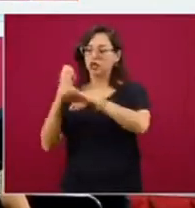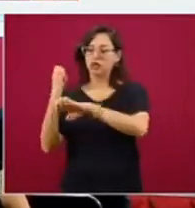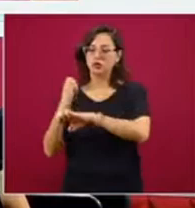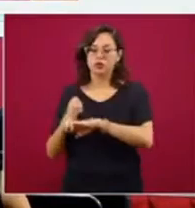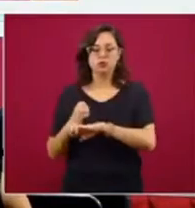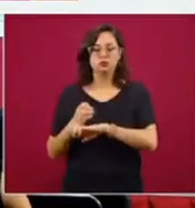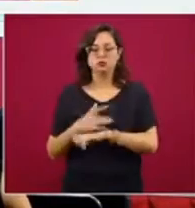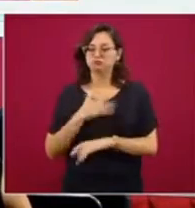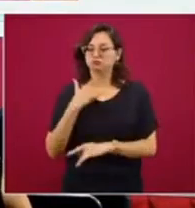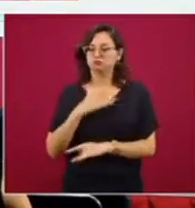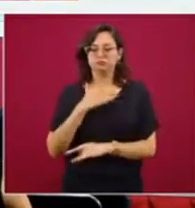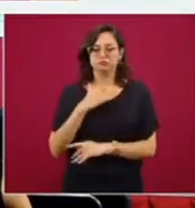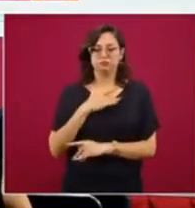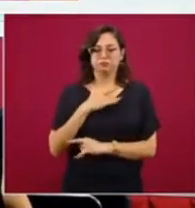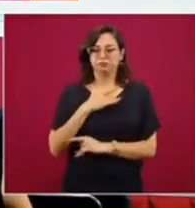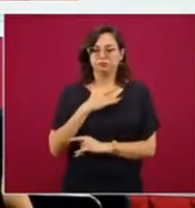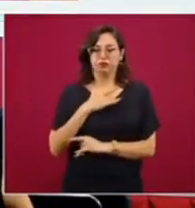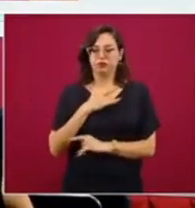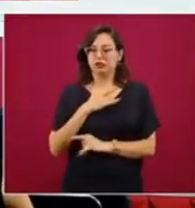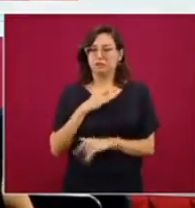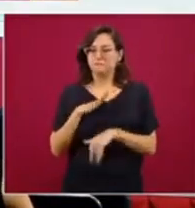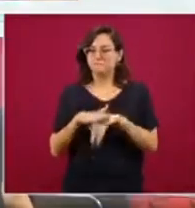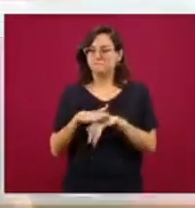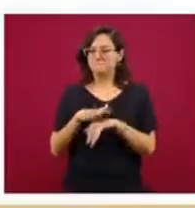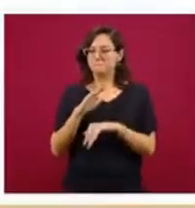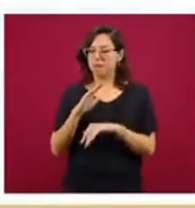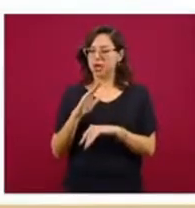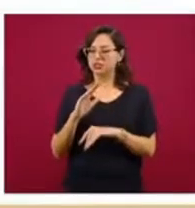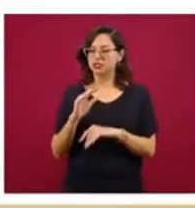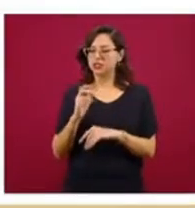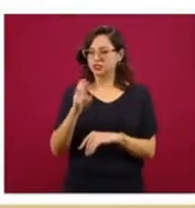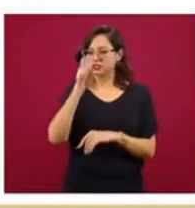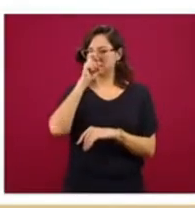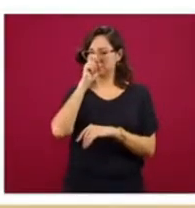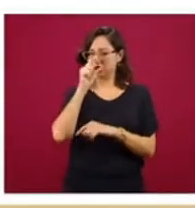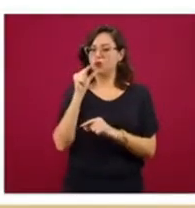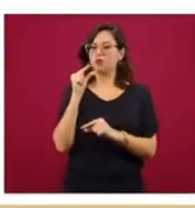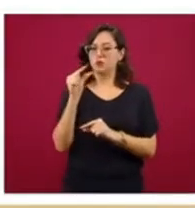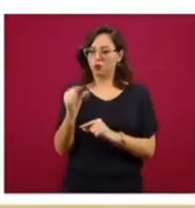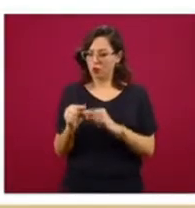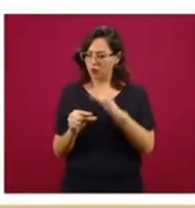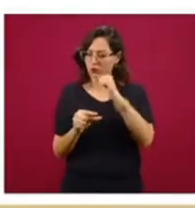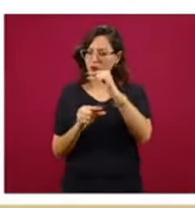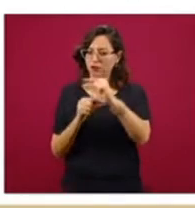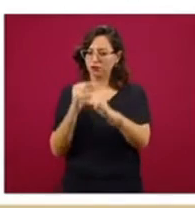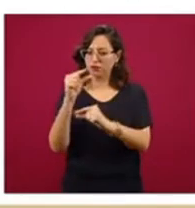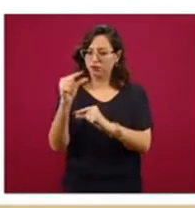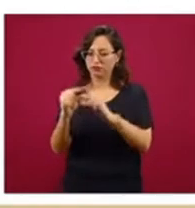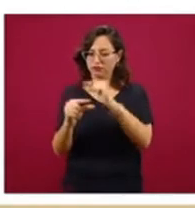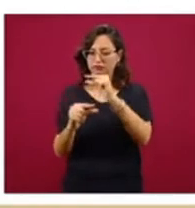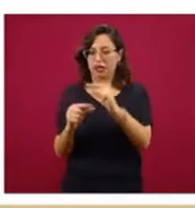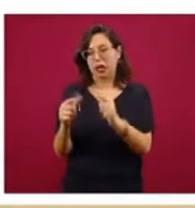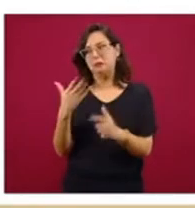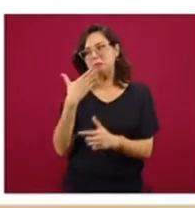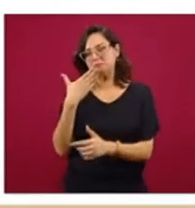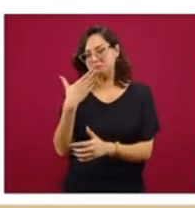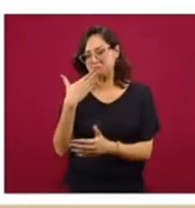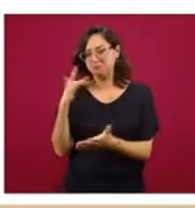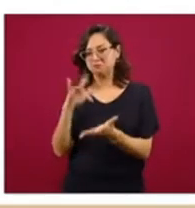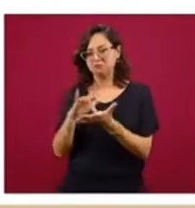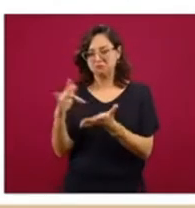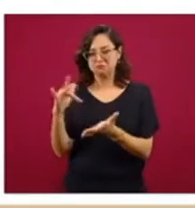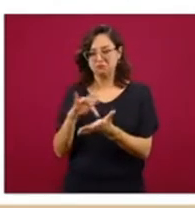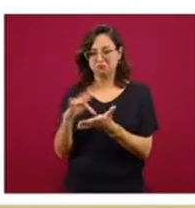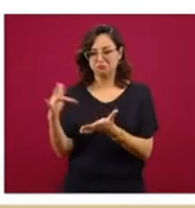hecho una progresión más escalonada, lo cual se agradece, se aprecia, y esto ha permitido que